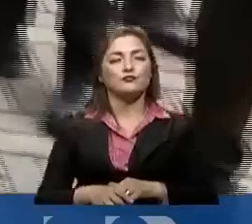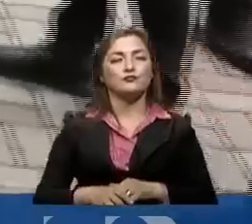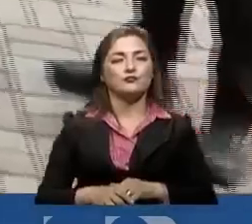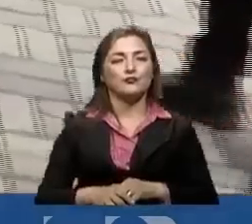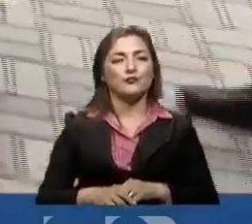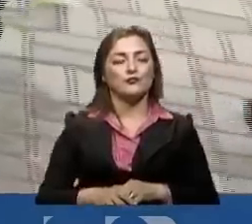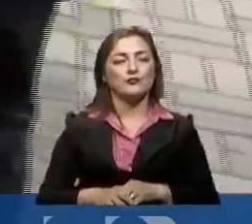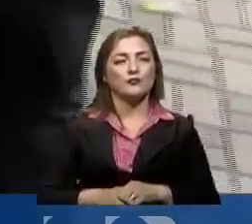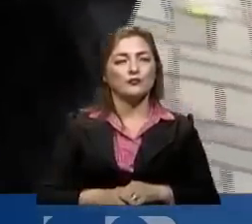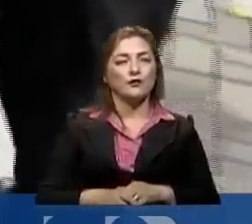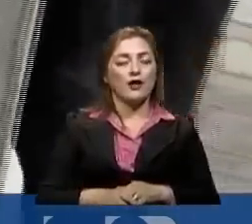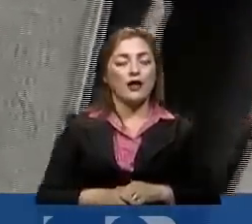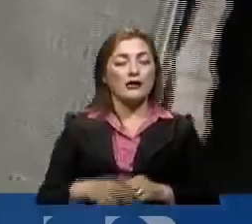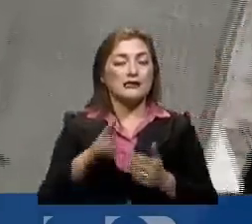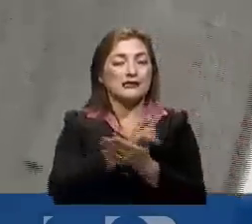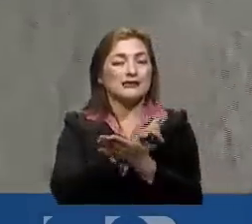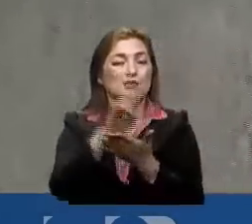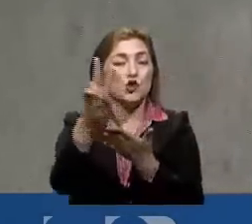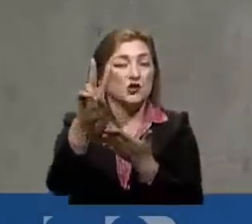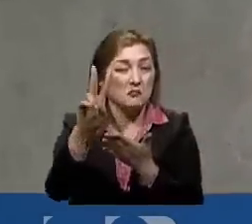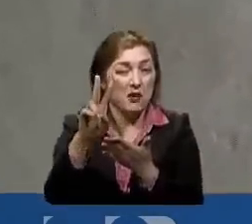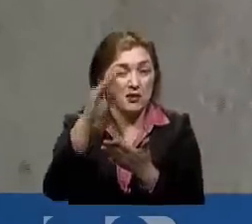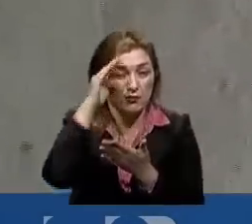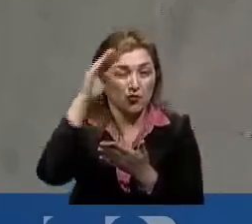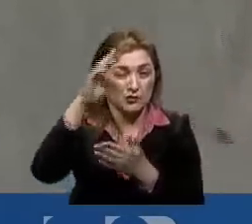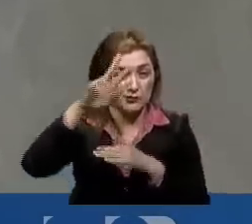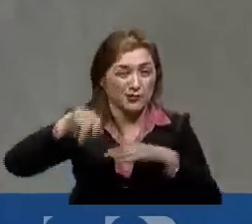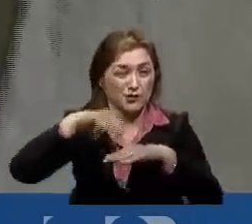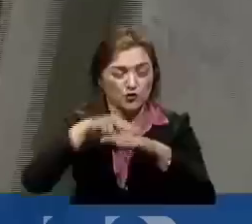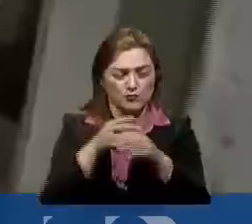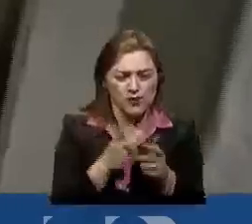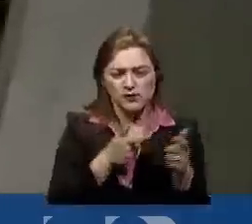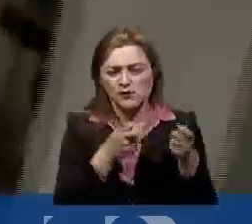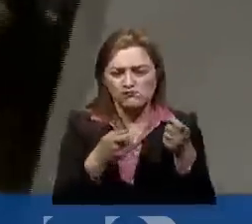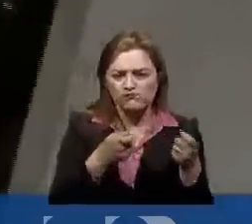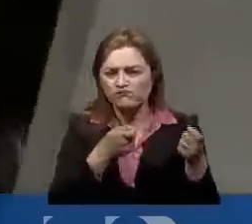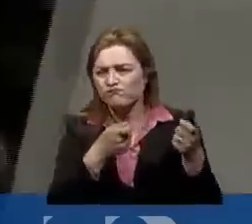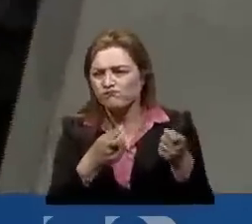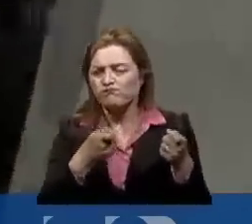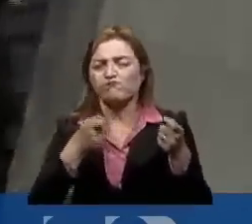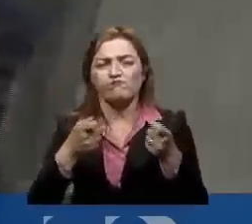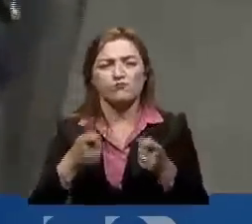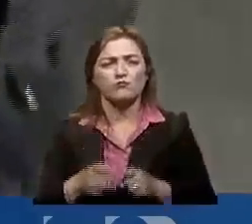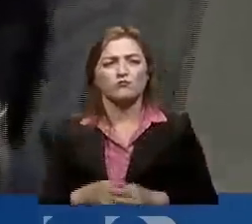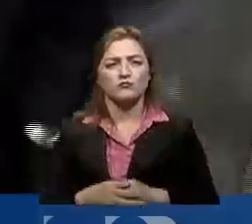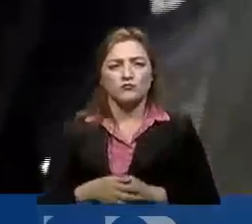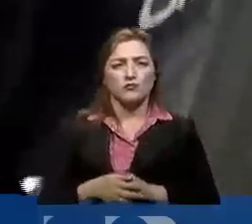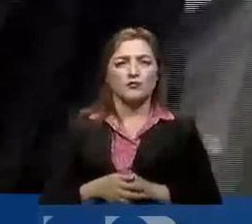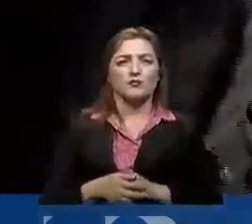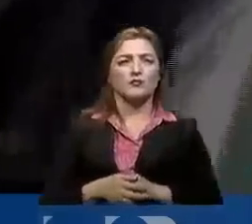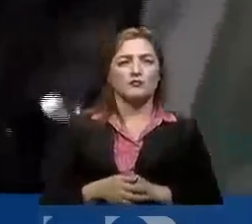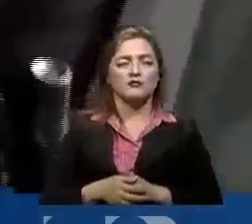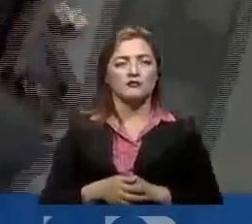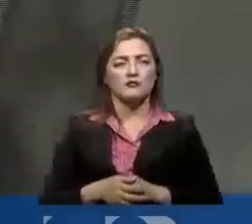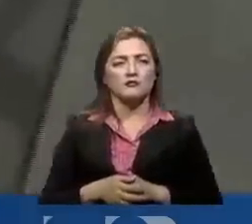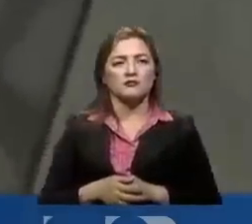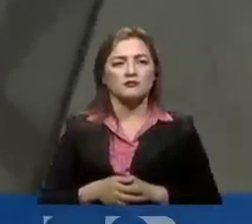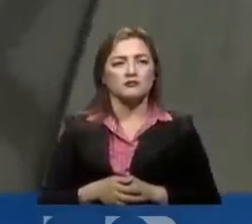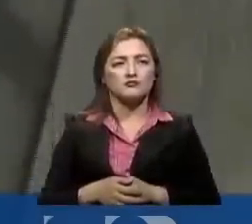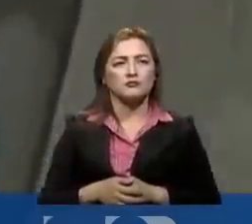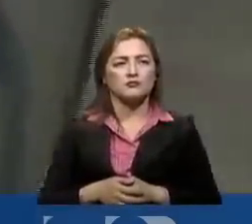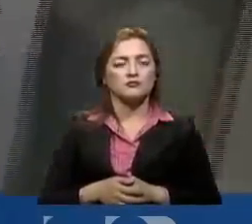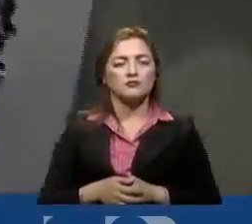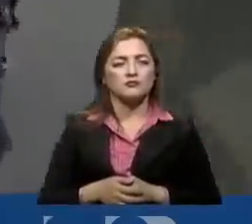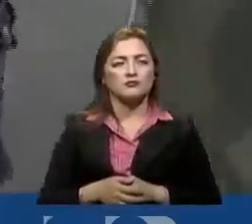Ya son dos semanas de estas intervenciones que se realizan acá en el centro histórico. Nos piden que avancemos, que se realizan acá en este